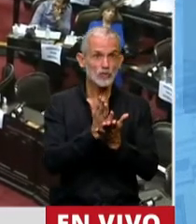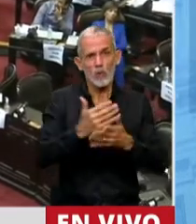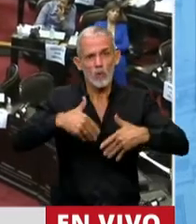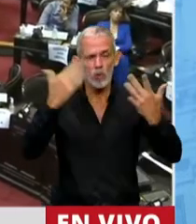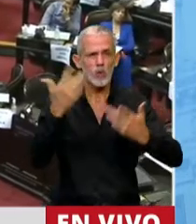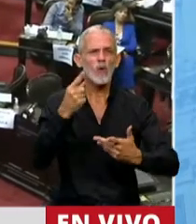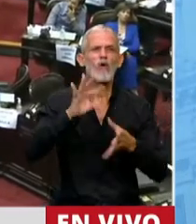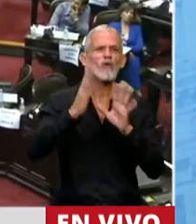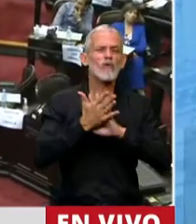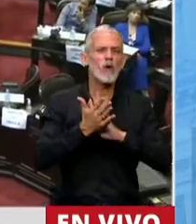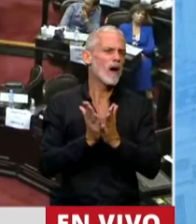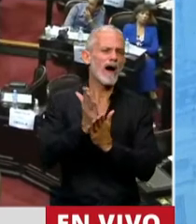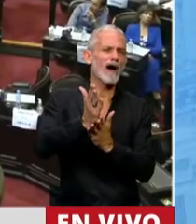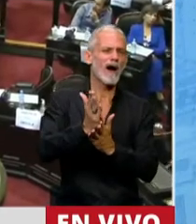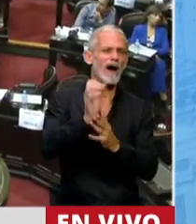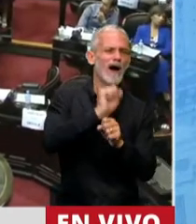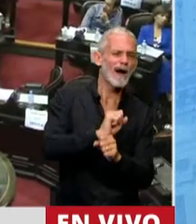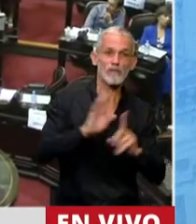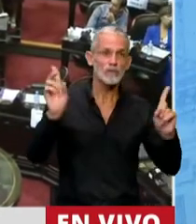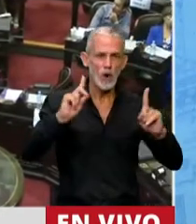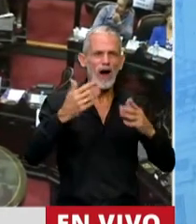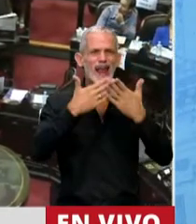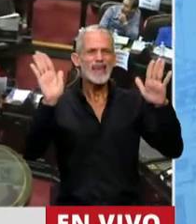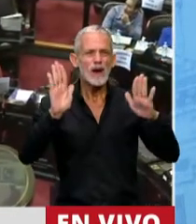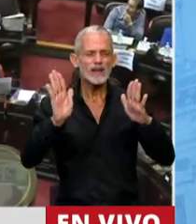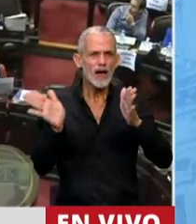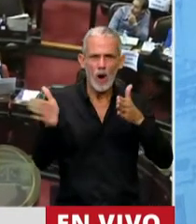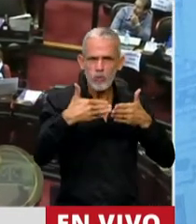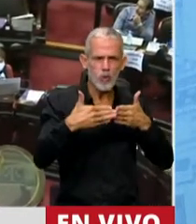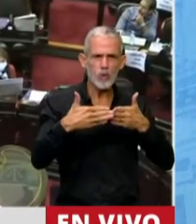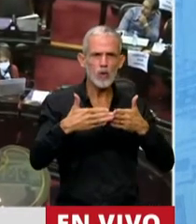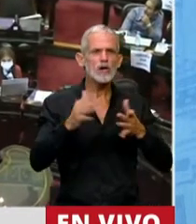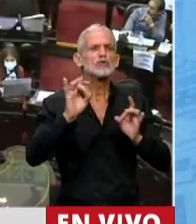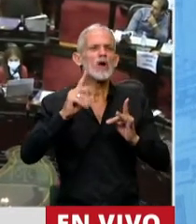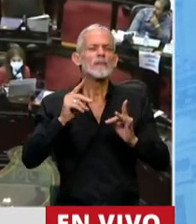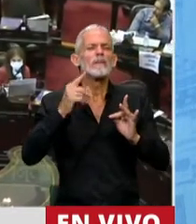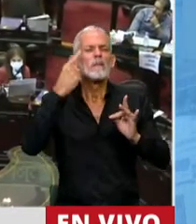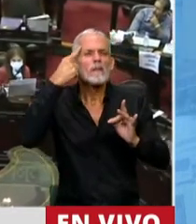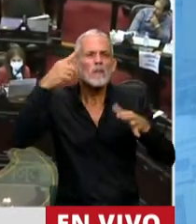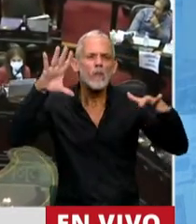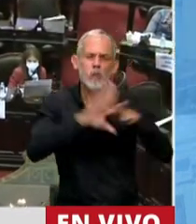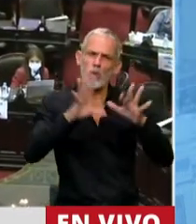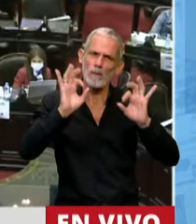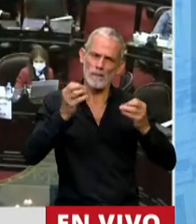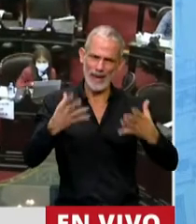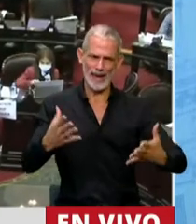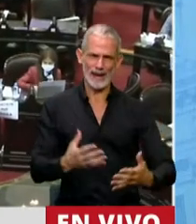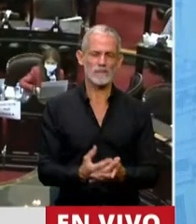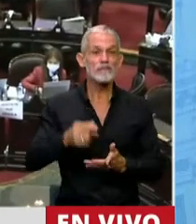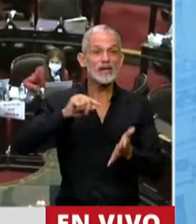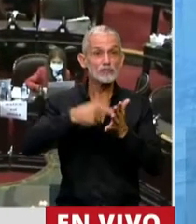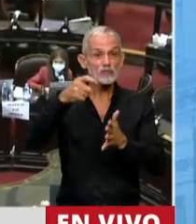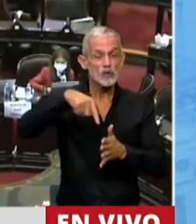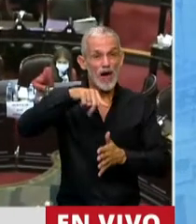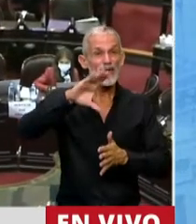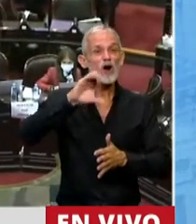condicionados de manera permanente ni las libertades restringidas más allá de los razonables la ciudad de clorinda